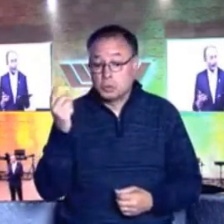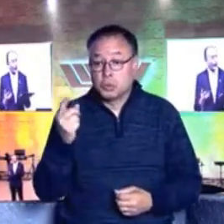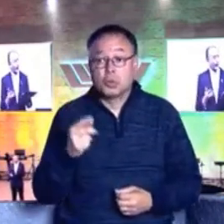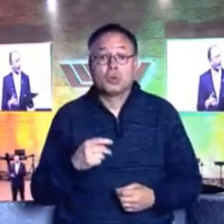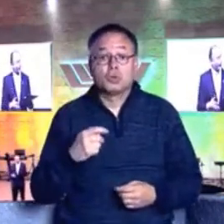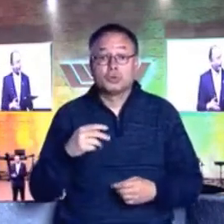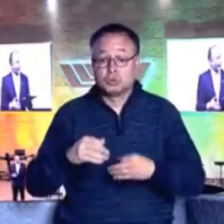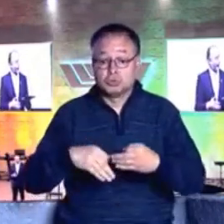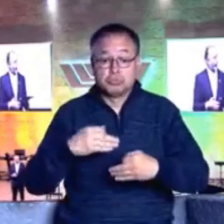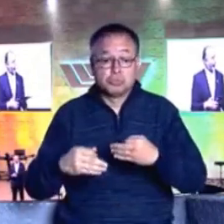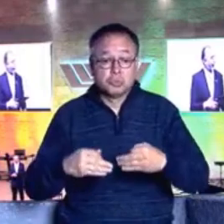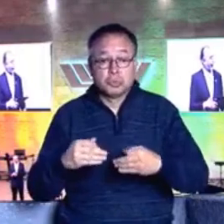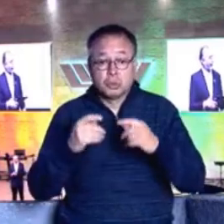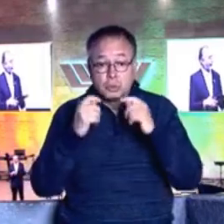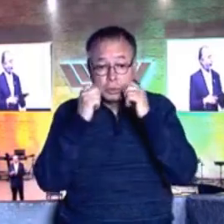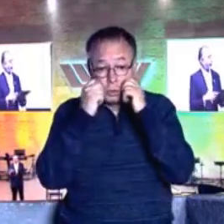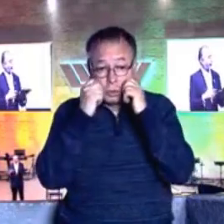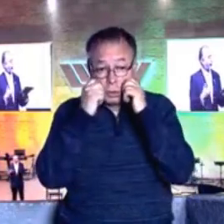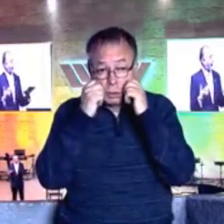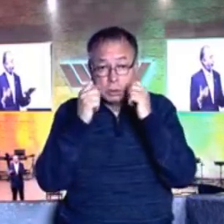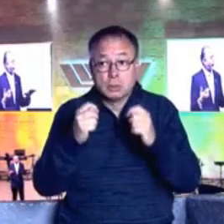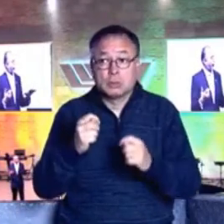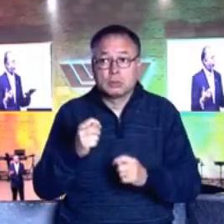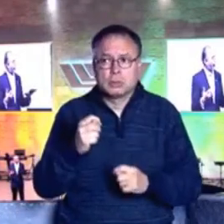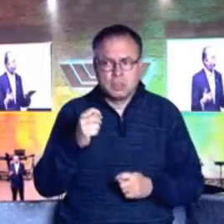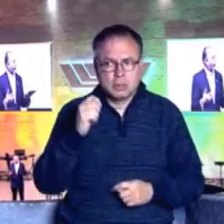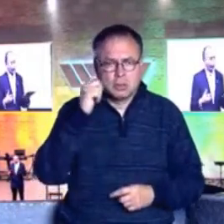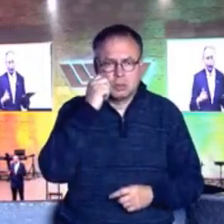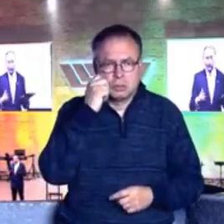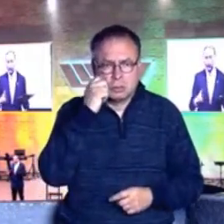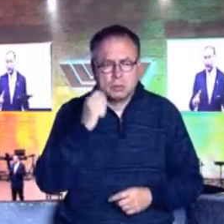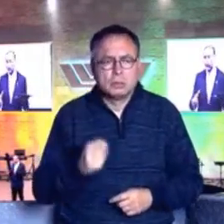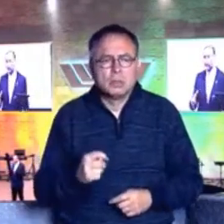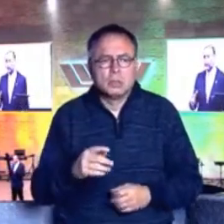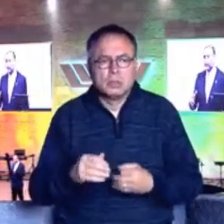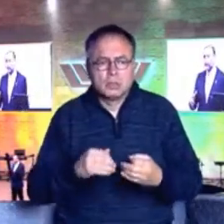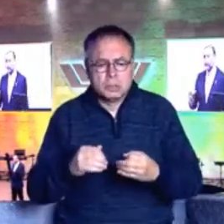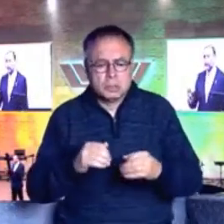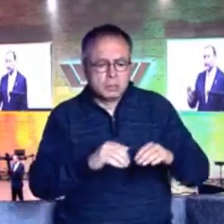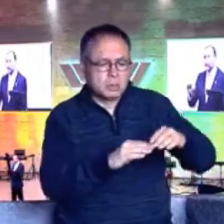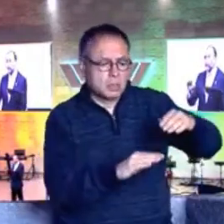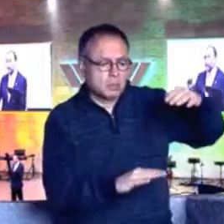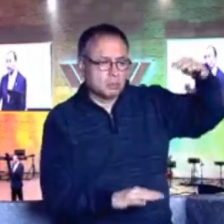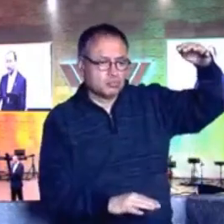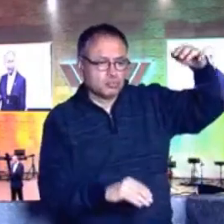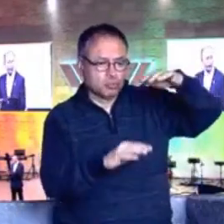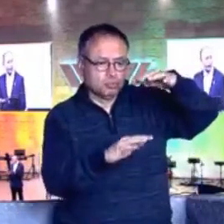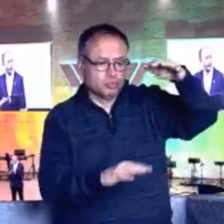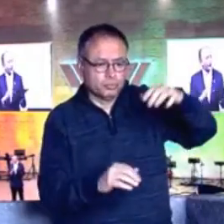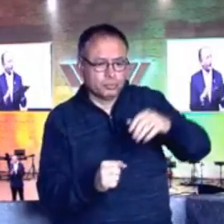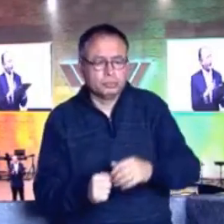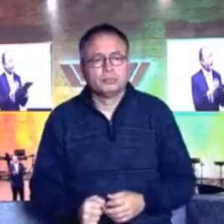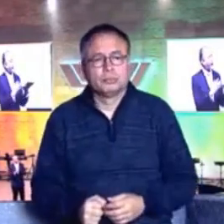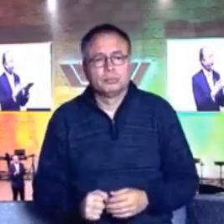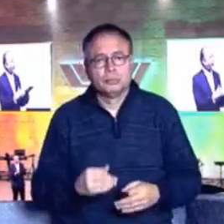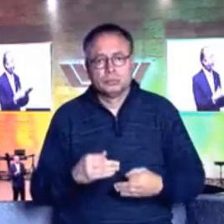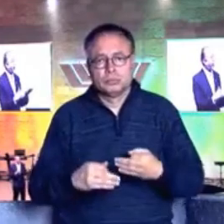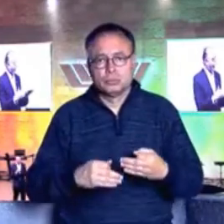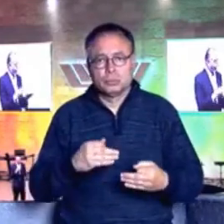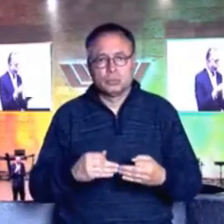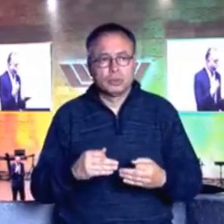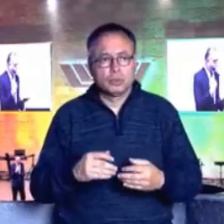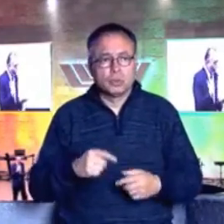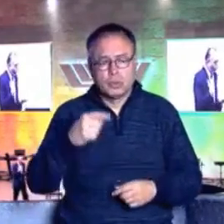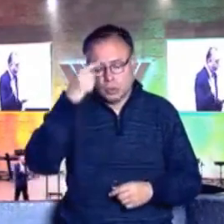llegó gente y abríamos las caj de sus vehículos y decía y esta bolsa de despensas es para esa Hermana